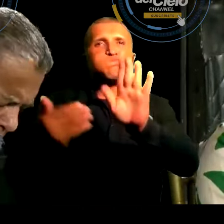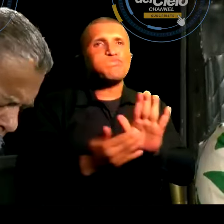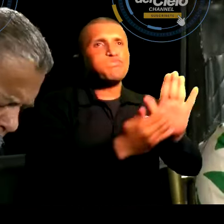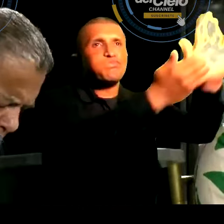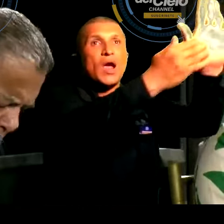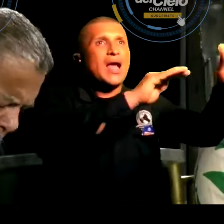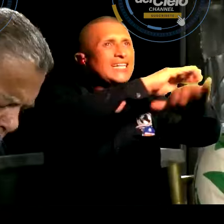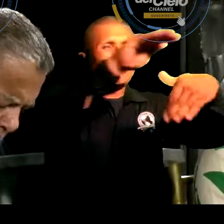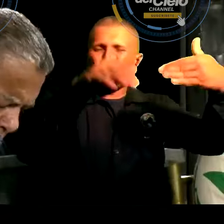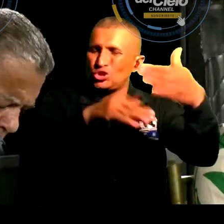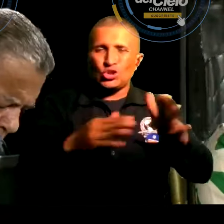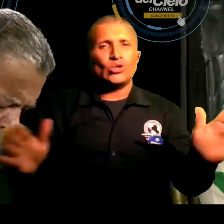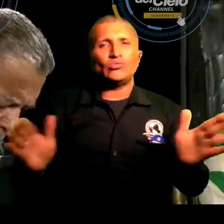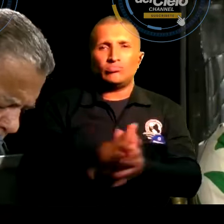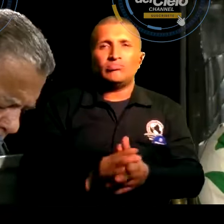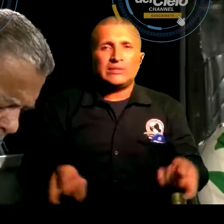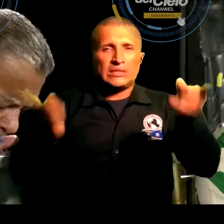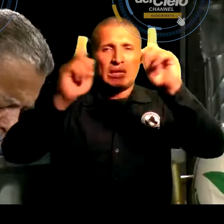gentiles.